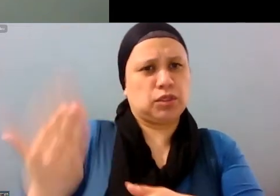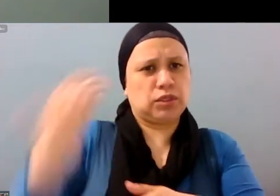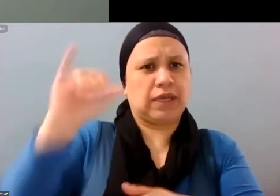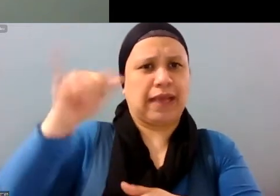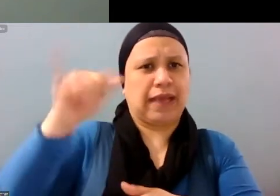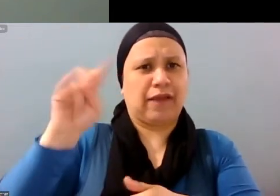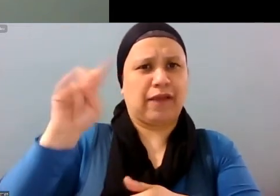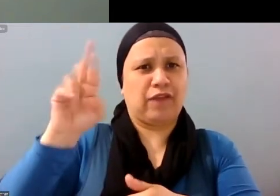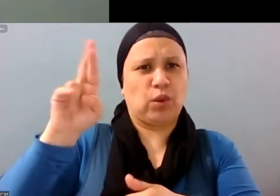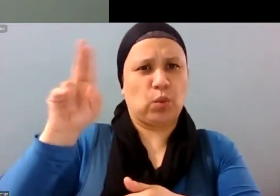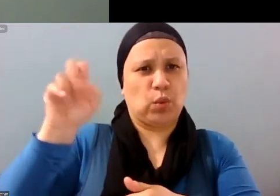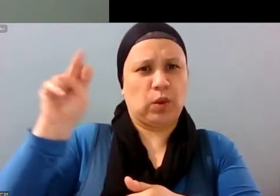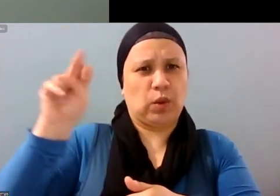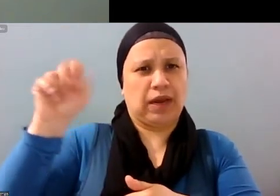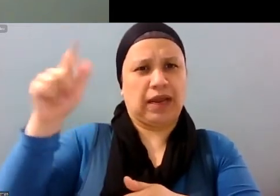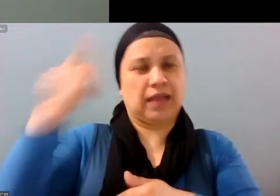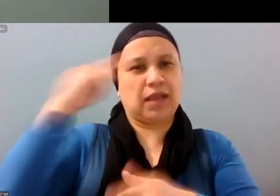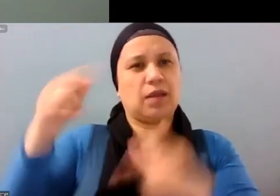dará un mensaje de apertura.